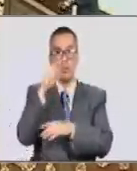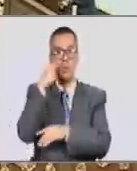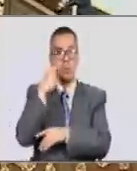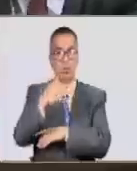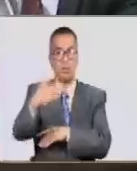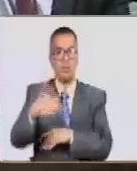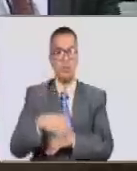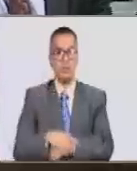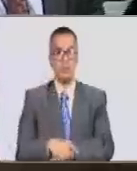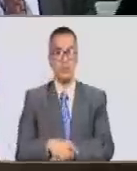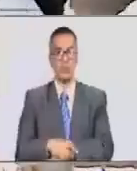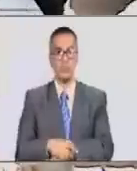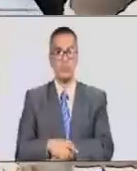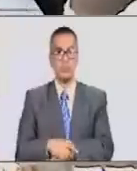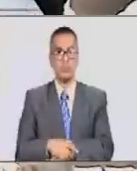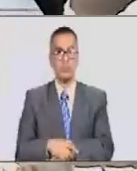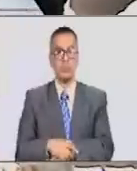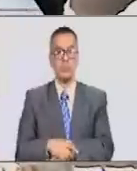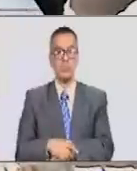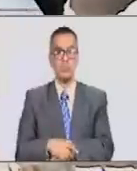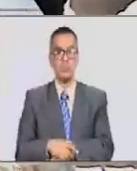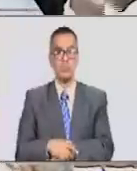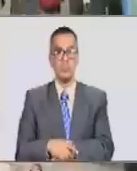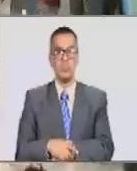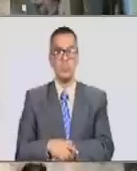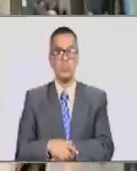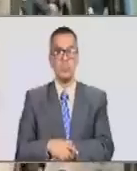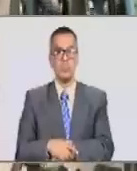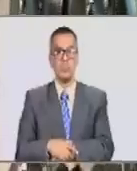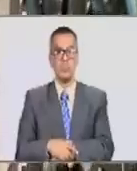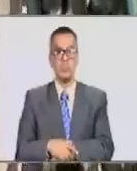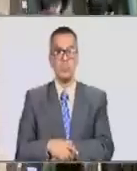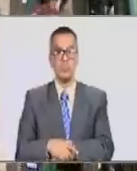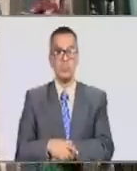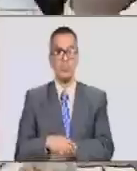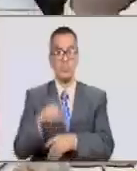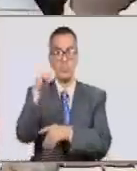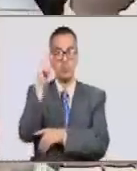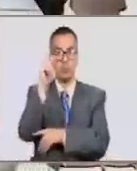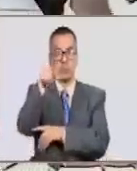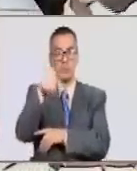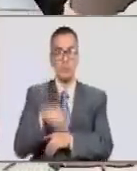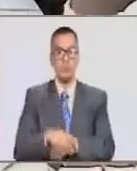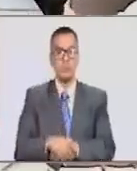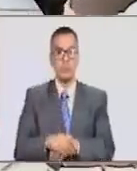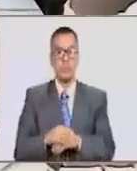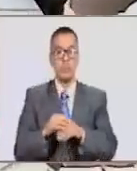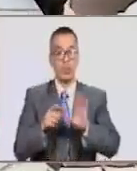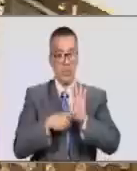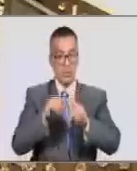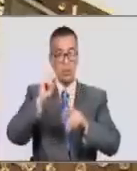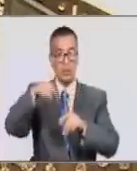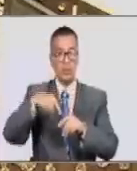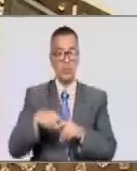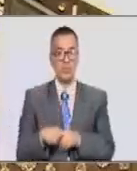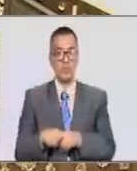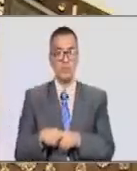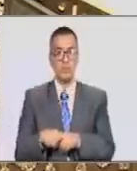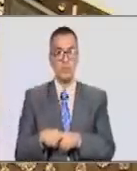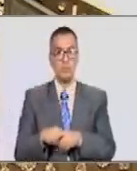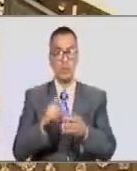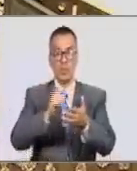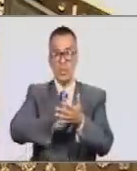señal de costumbre. ¿En contra? Las diputadas y diputados que estén a favor de